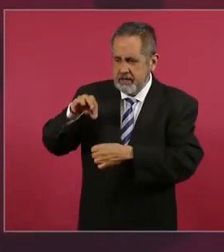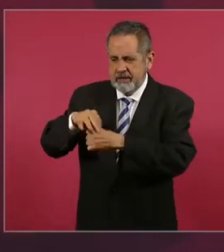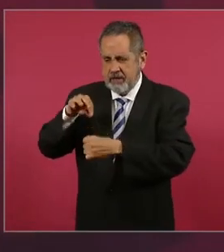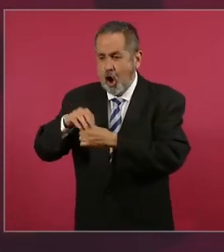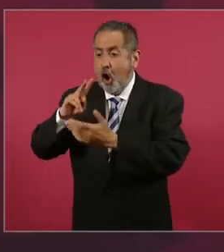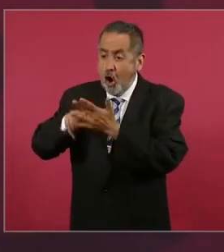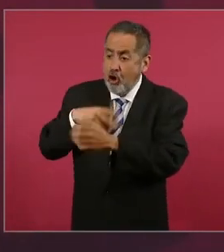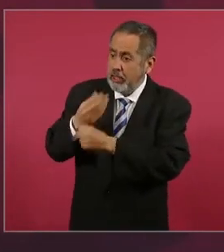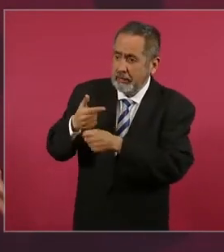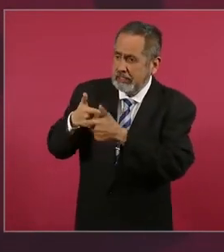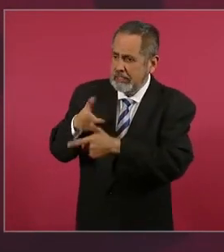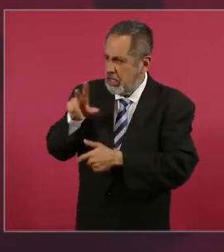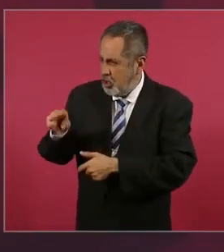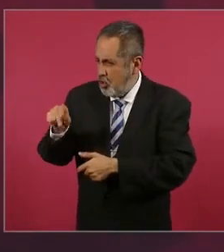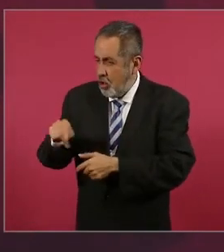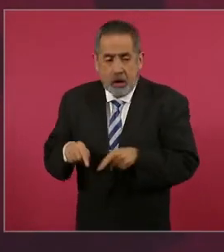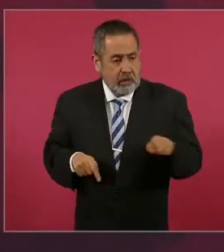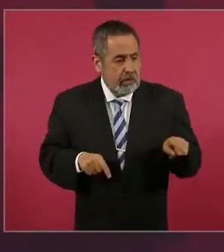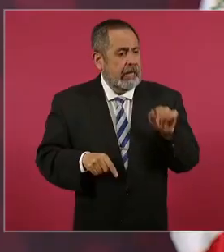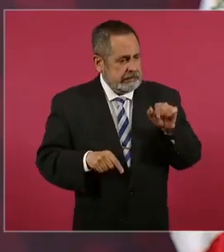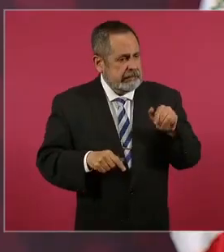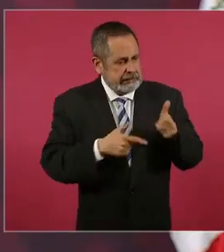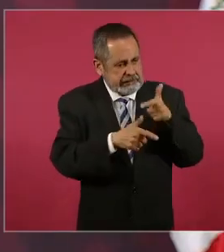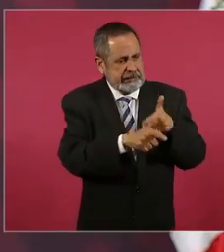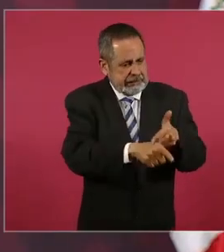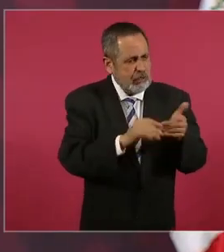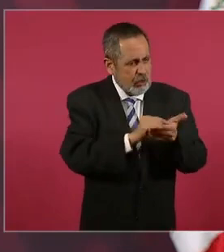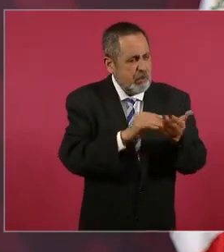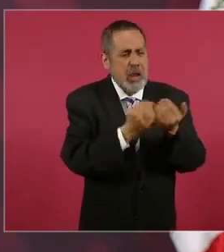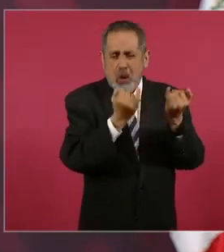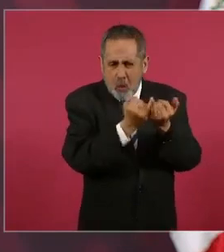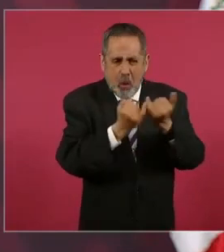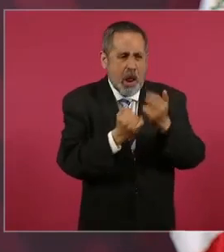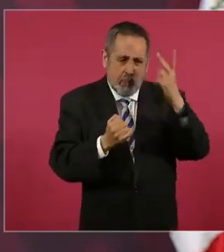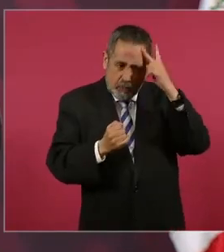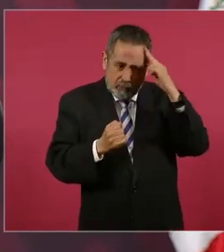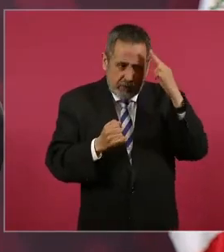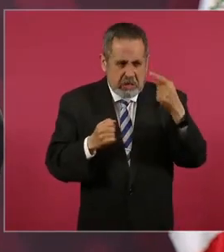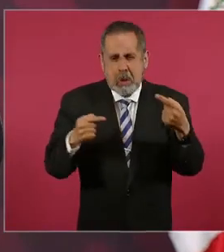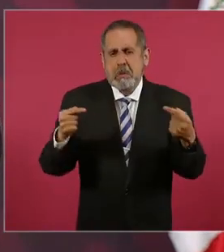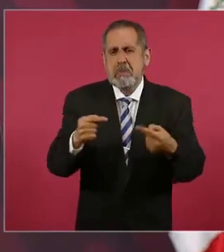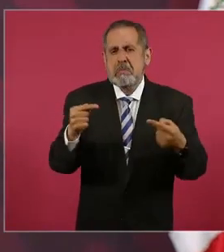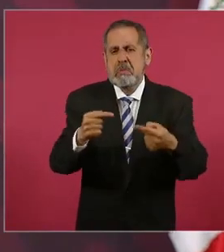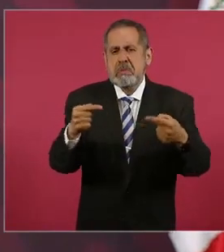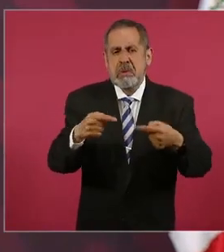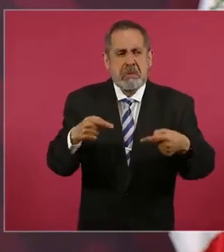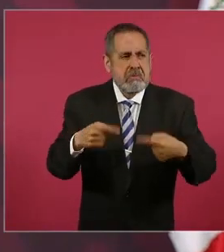Antirreeleccionistas y porfiristas a favor de la reelección,